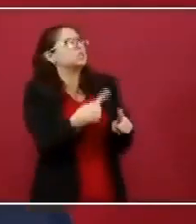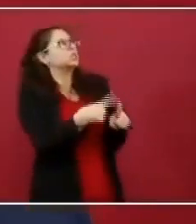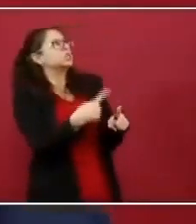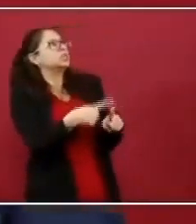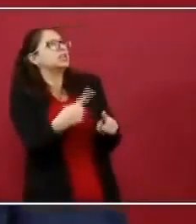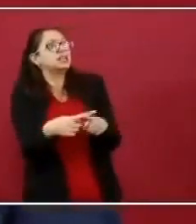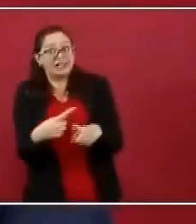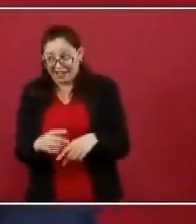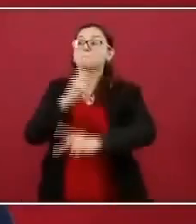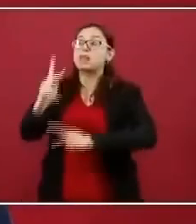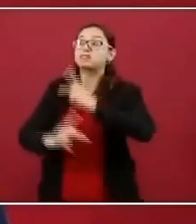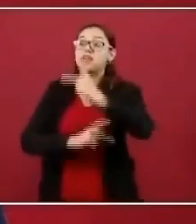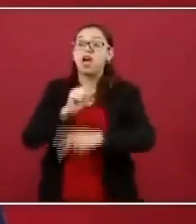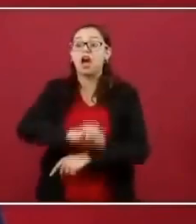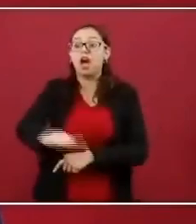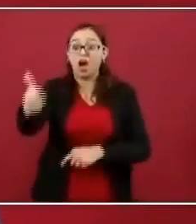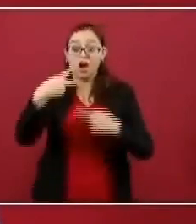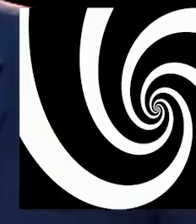Está interesante, ¿verdad?